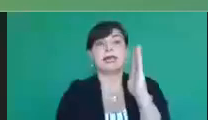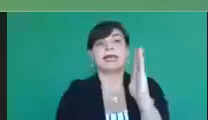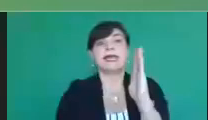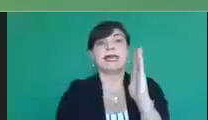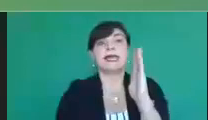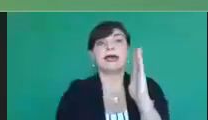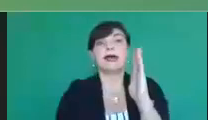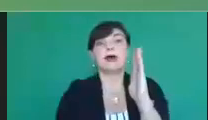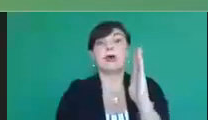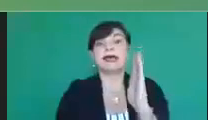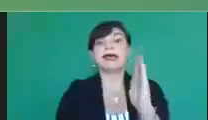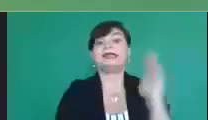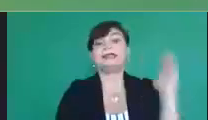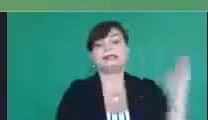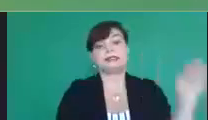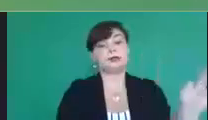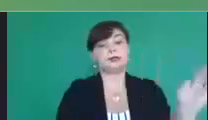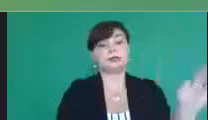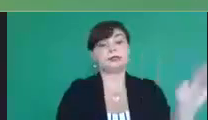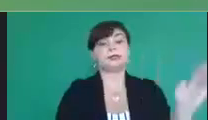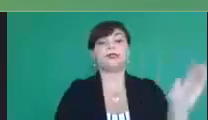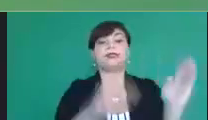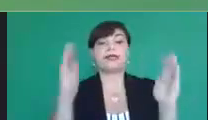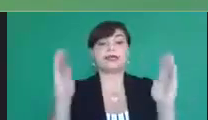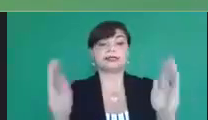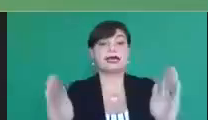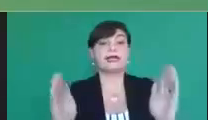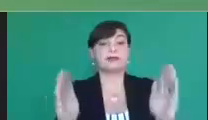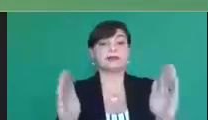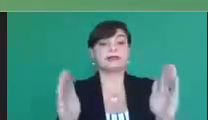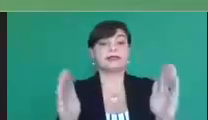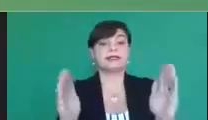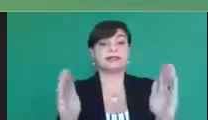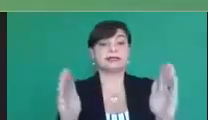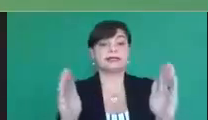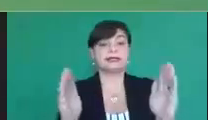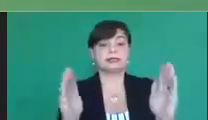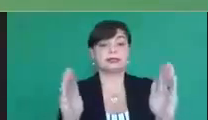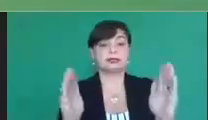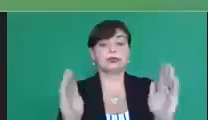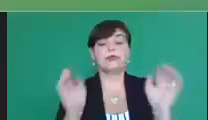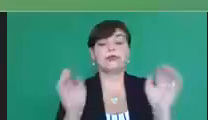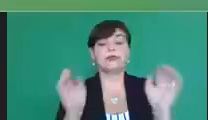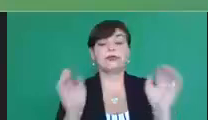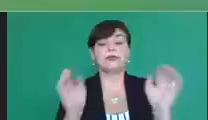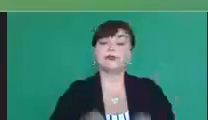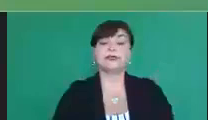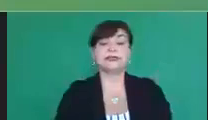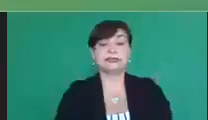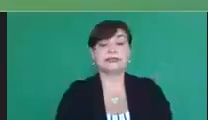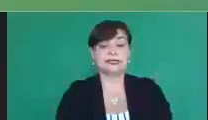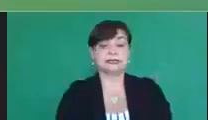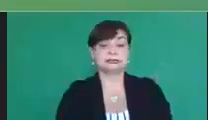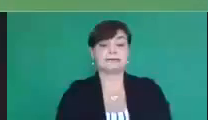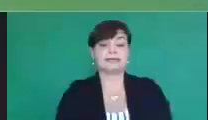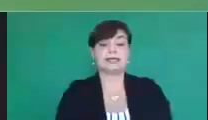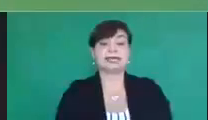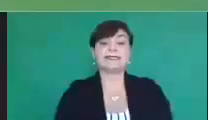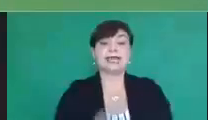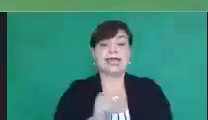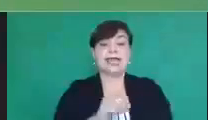Que era un análisis desde el 2014 hasta el 2018. Algo muy interesante